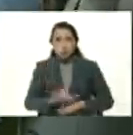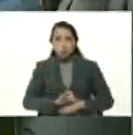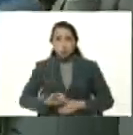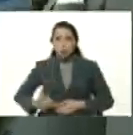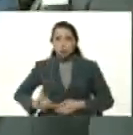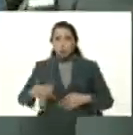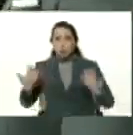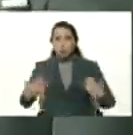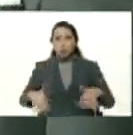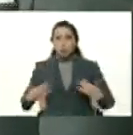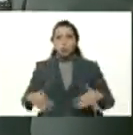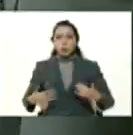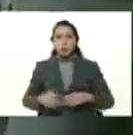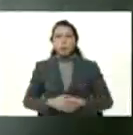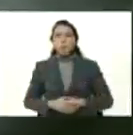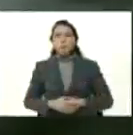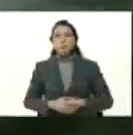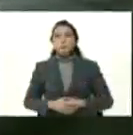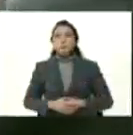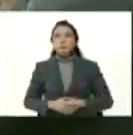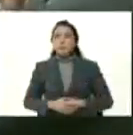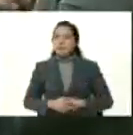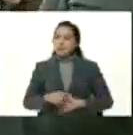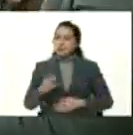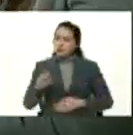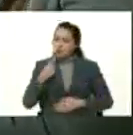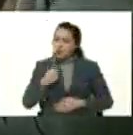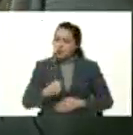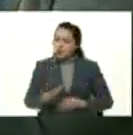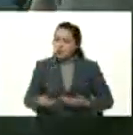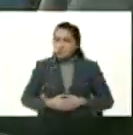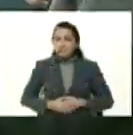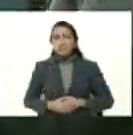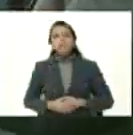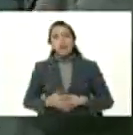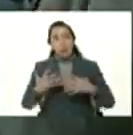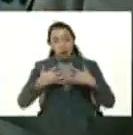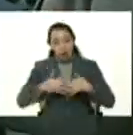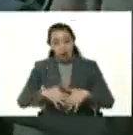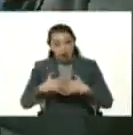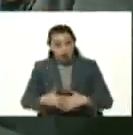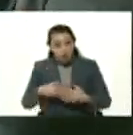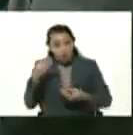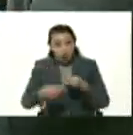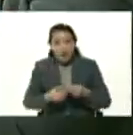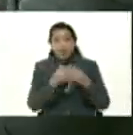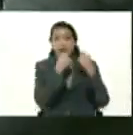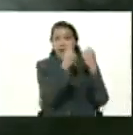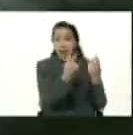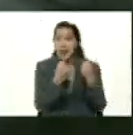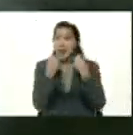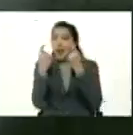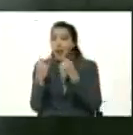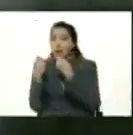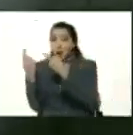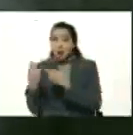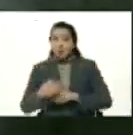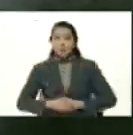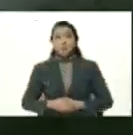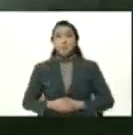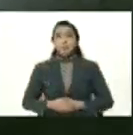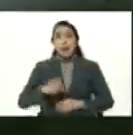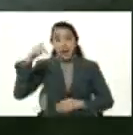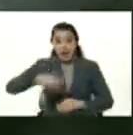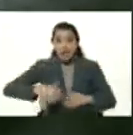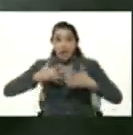¿Verdad? ¿Qué dices tú, Ricardo? Y la agroindustria debe importar. O sea, la idea es, como tenemos capacidad de molienda en el